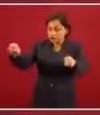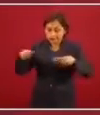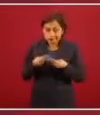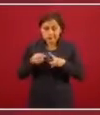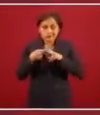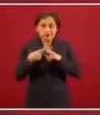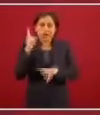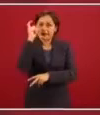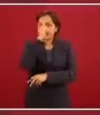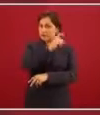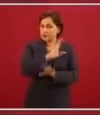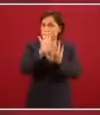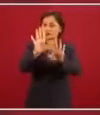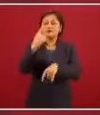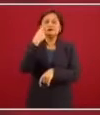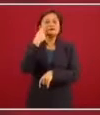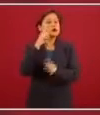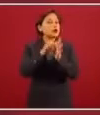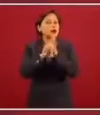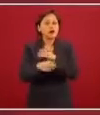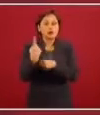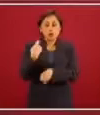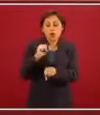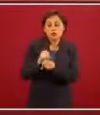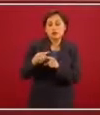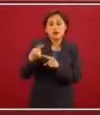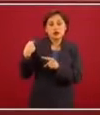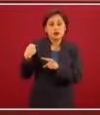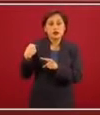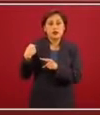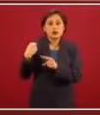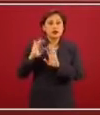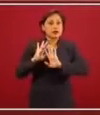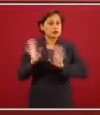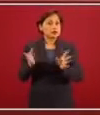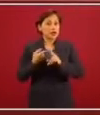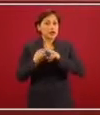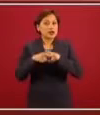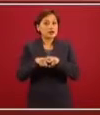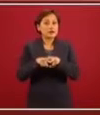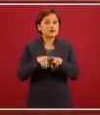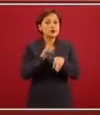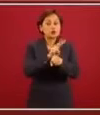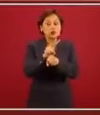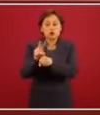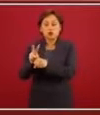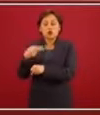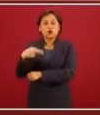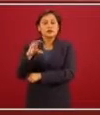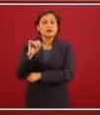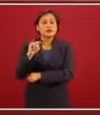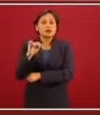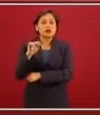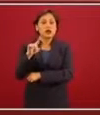particular, desde hace exactamente una semana empezó la modalidad de vigilancia centinela, y uno de los